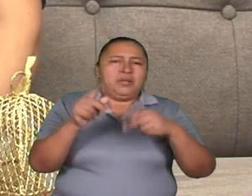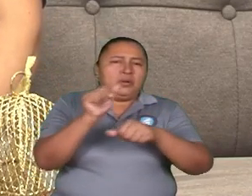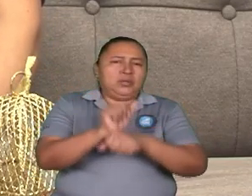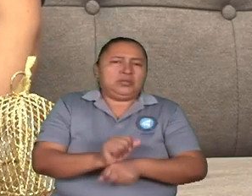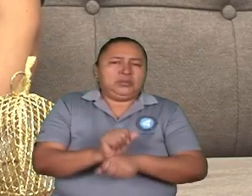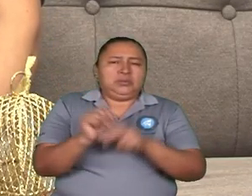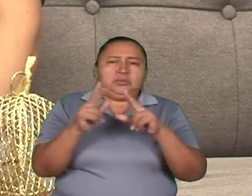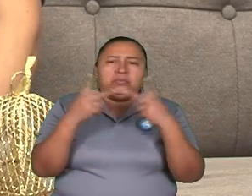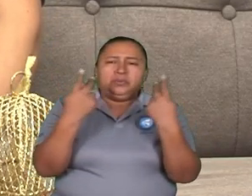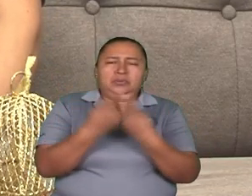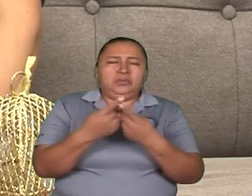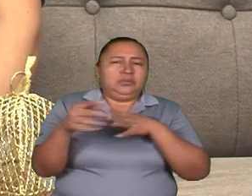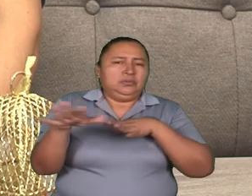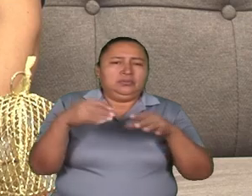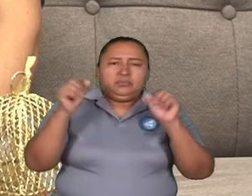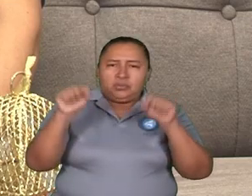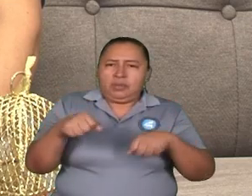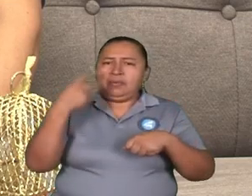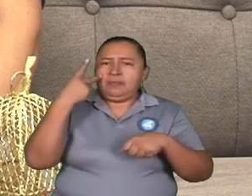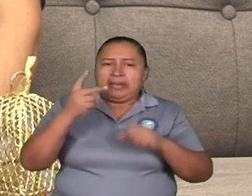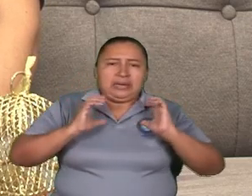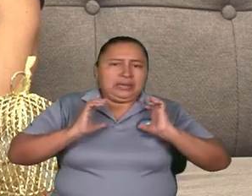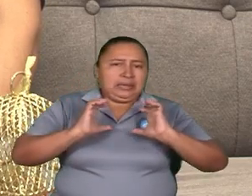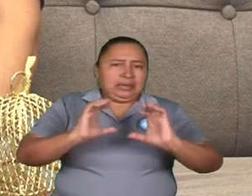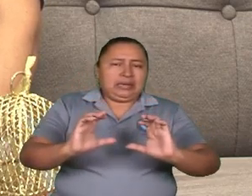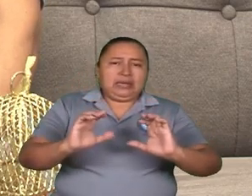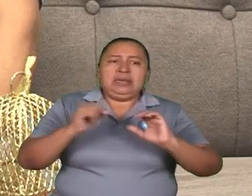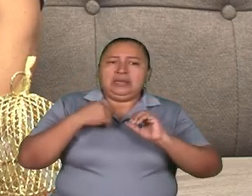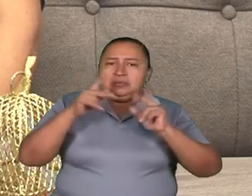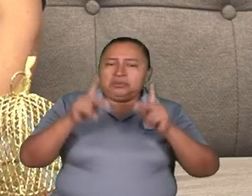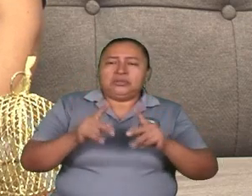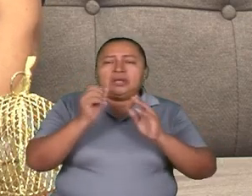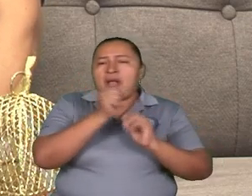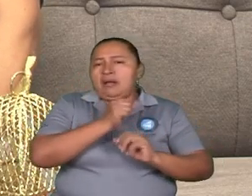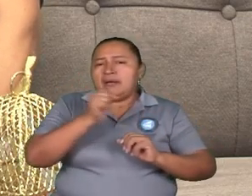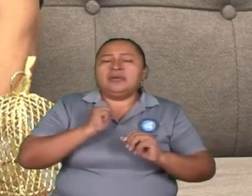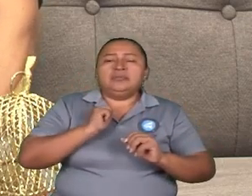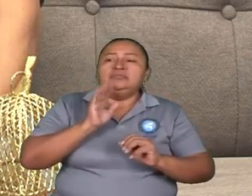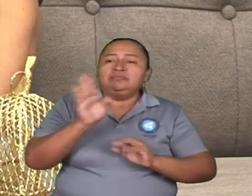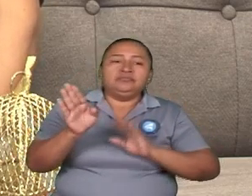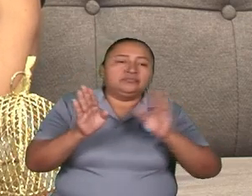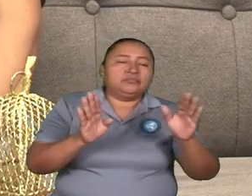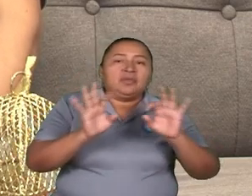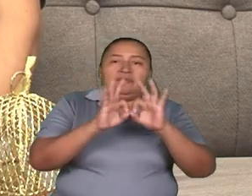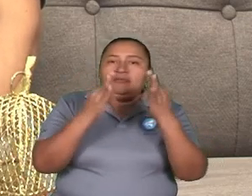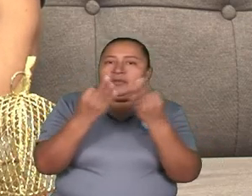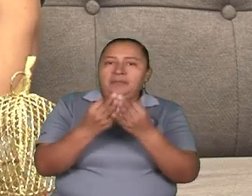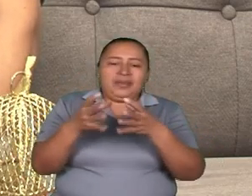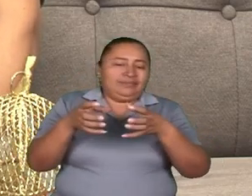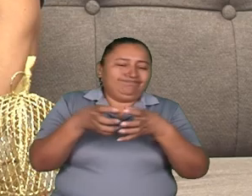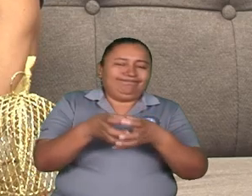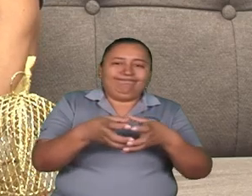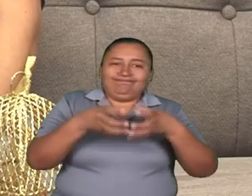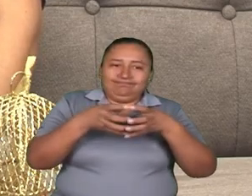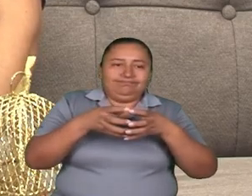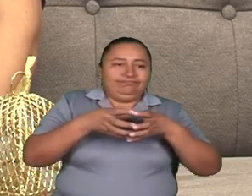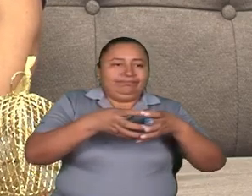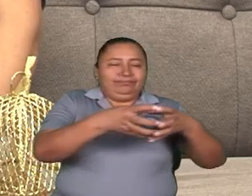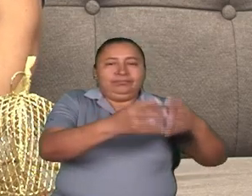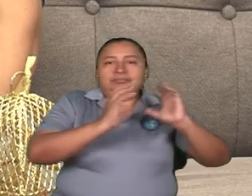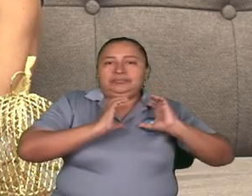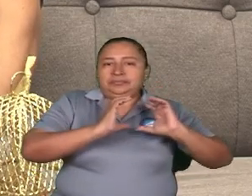pude ver y pudimos ver, creo que no hay mejor evidencia de la población que lo que con sus ojos pueden ver.